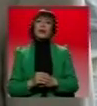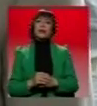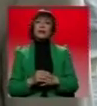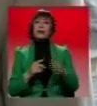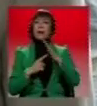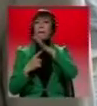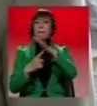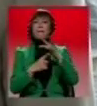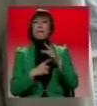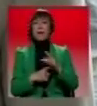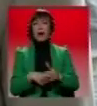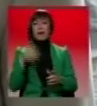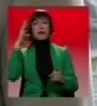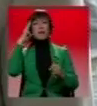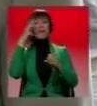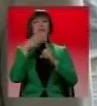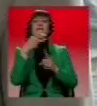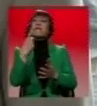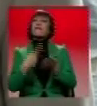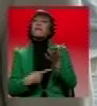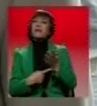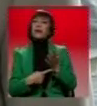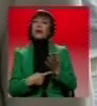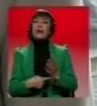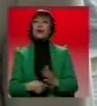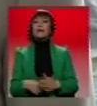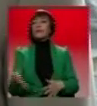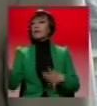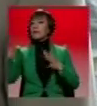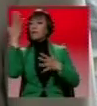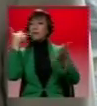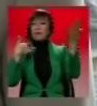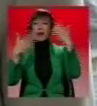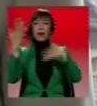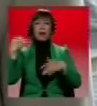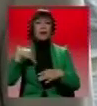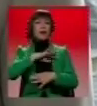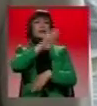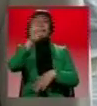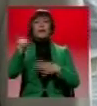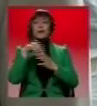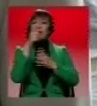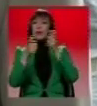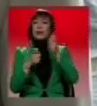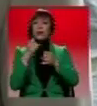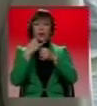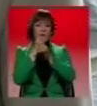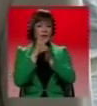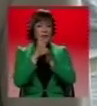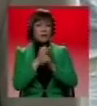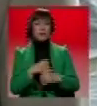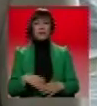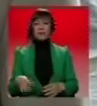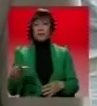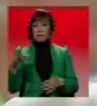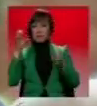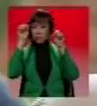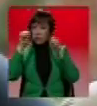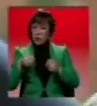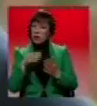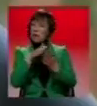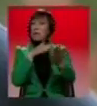de las misiones de hospedar a todos los investigadores de cualquier parte del mundo que presentaban proyectos de